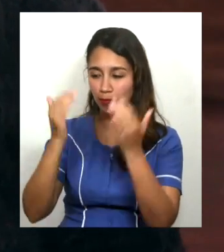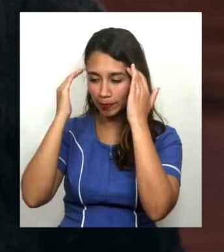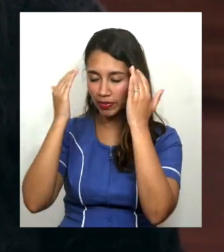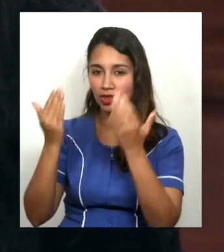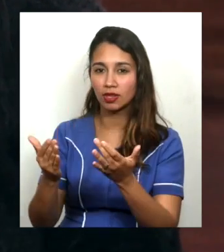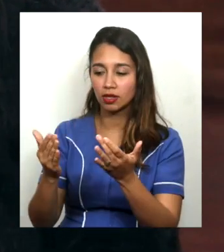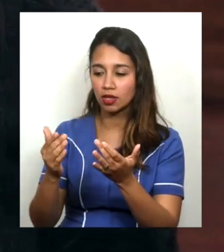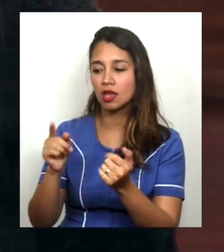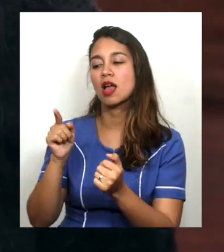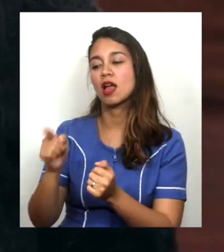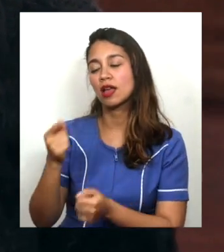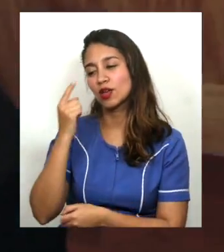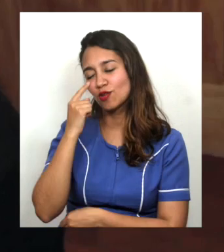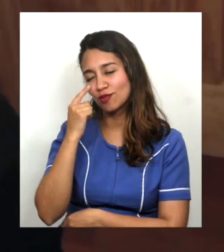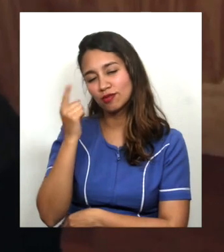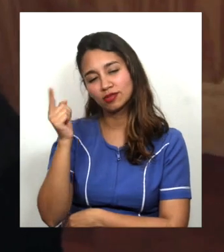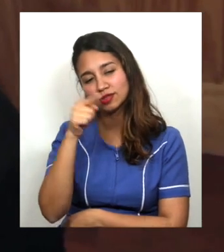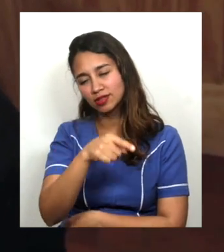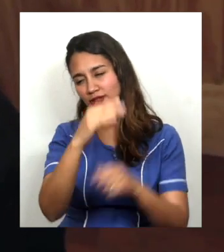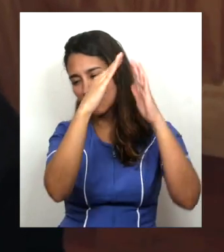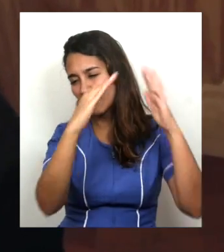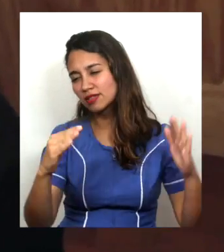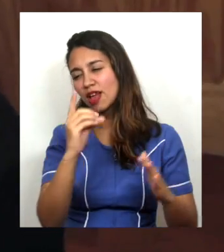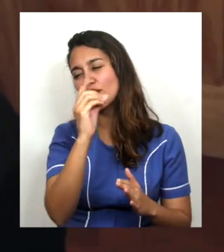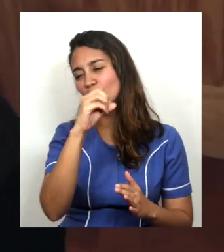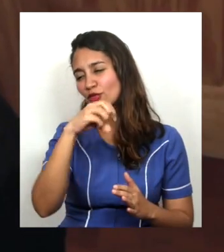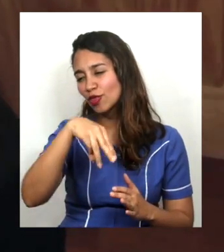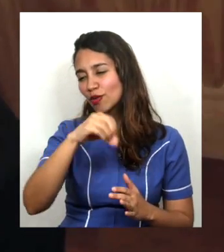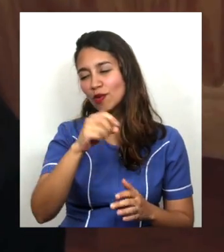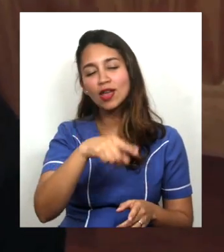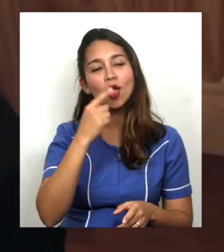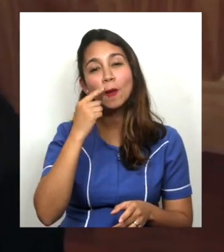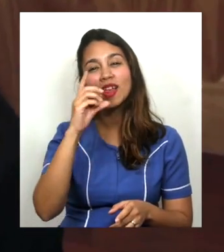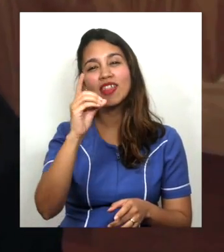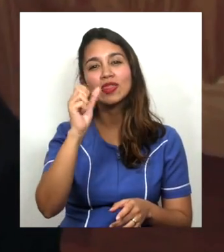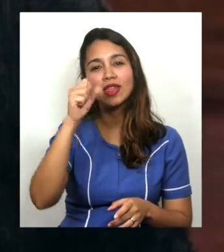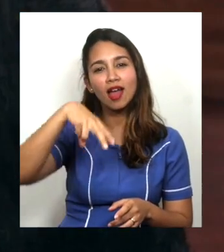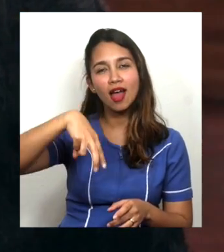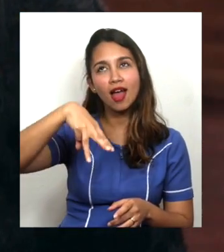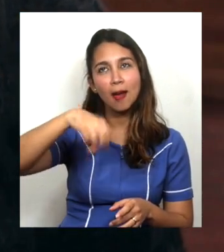mental. Y ahí en salud mental ya conocí el trabajo que estaban haciendo don Damián